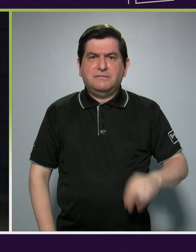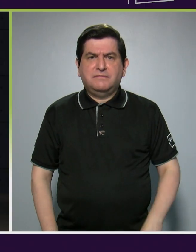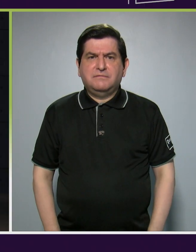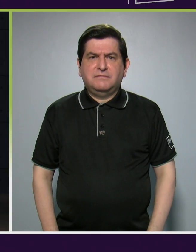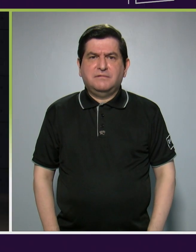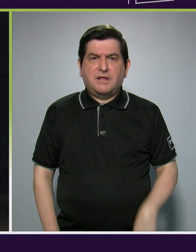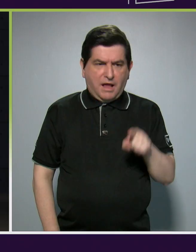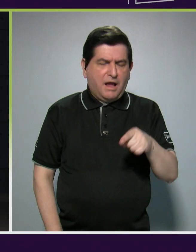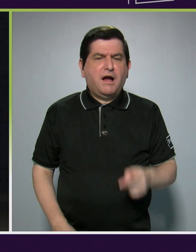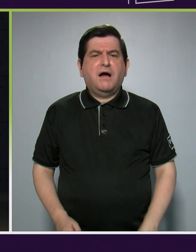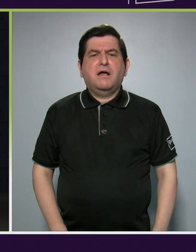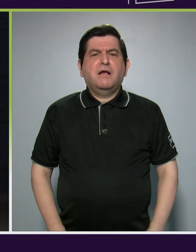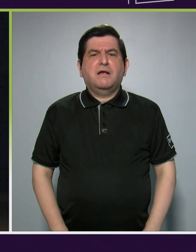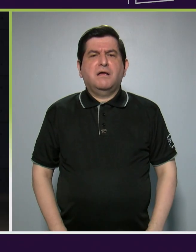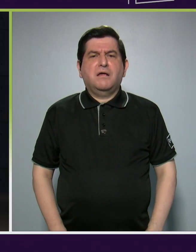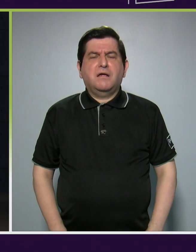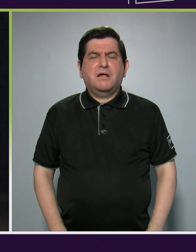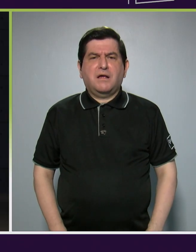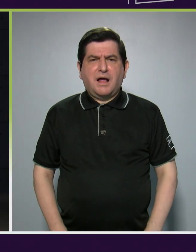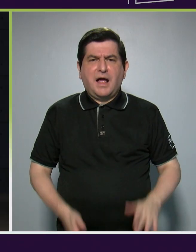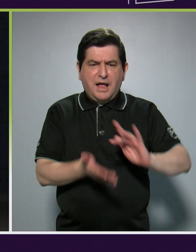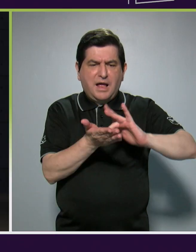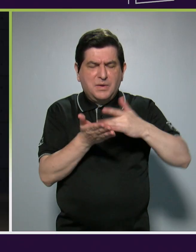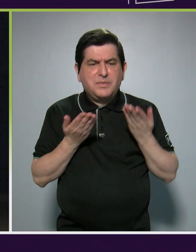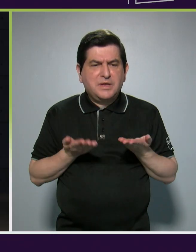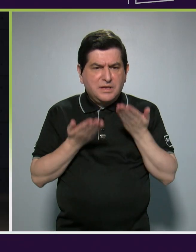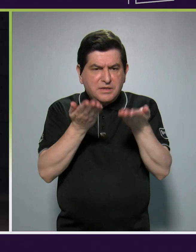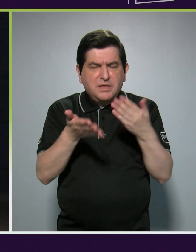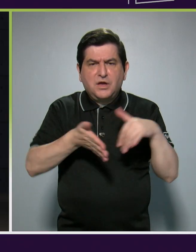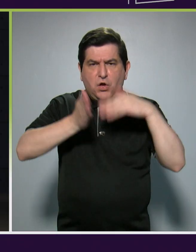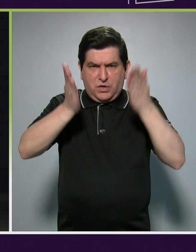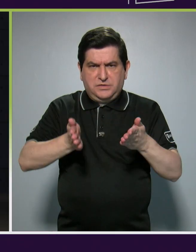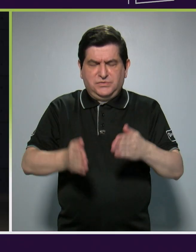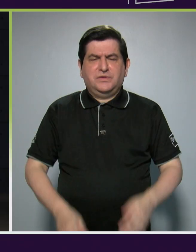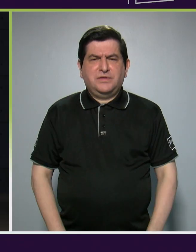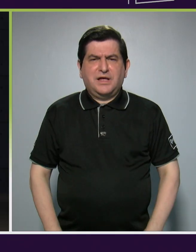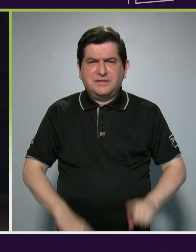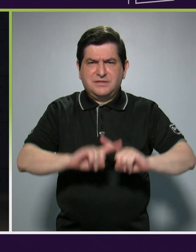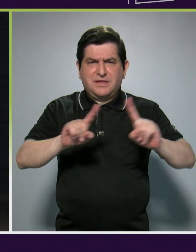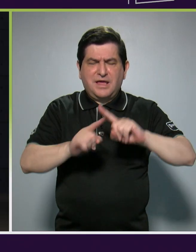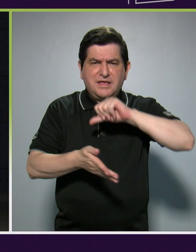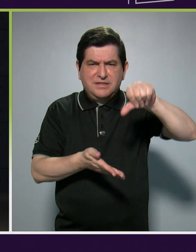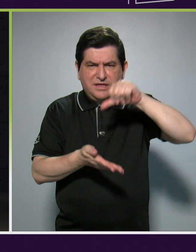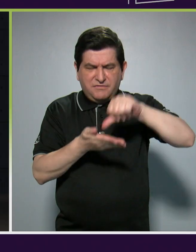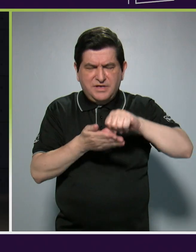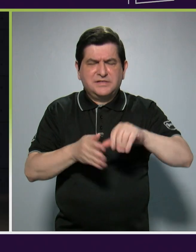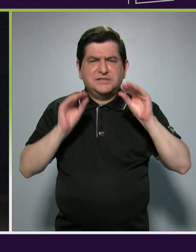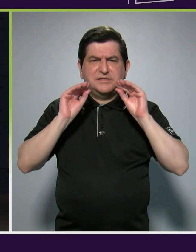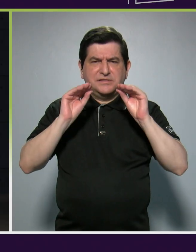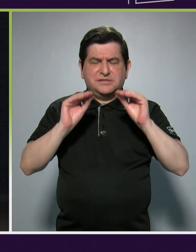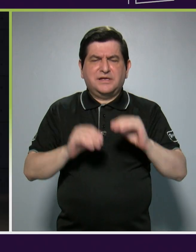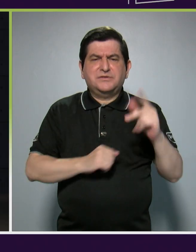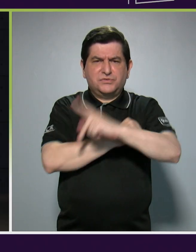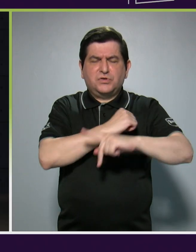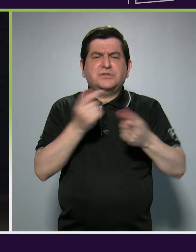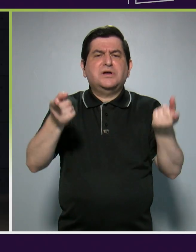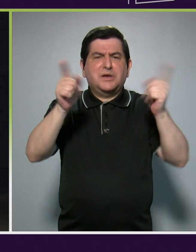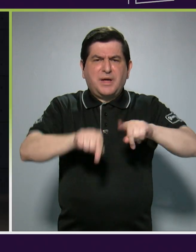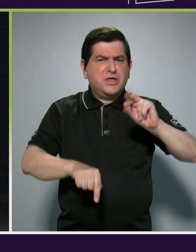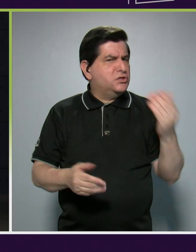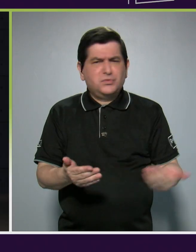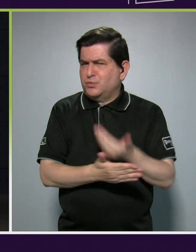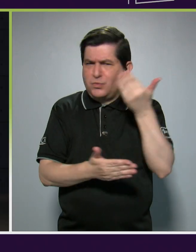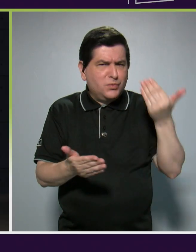se venía suministrando medicamento al estudiante, y esto ha ocurrido en muchos centros educativos del país. No es una novedad, ¿verdad?